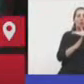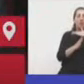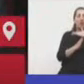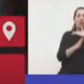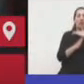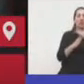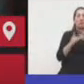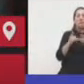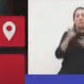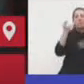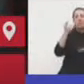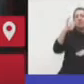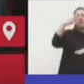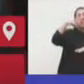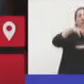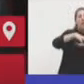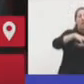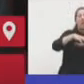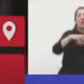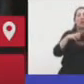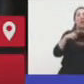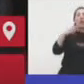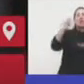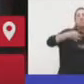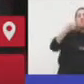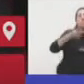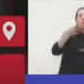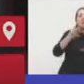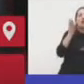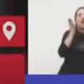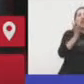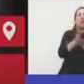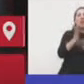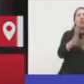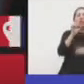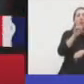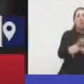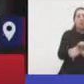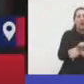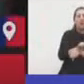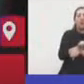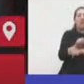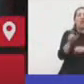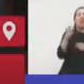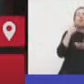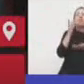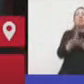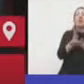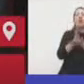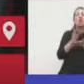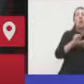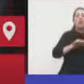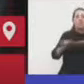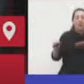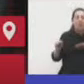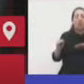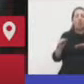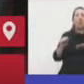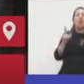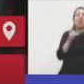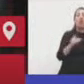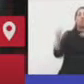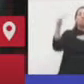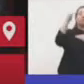dos cositas. La primera, en Cuba también, cuando afloraron las grandes protestas en busca de la libertad y en contra de la dictadura de